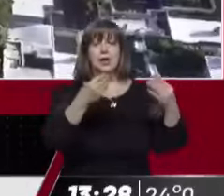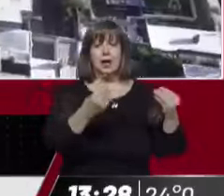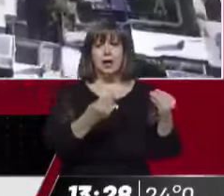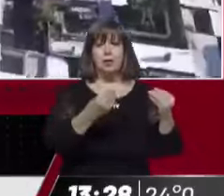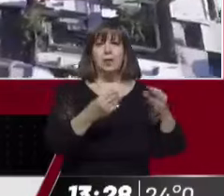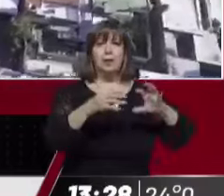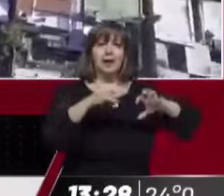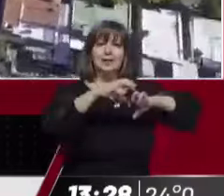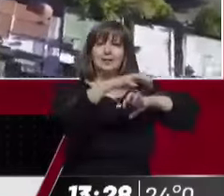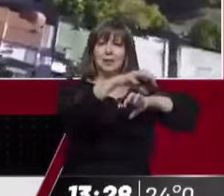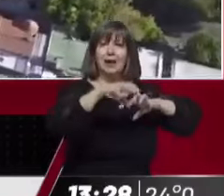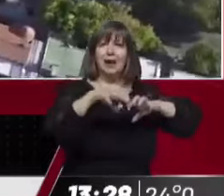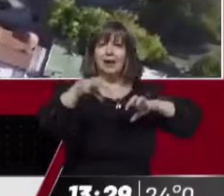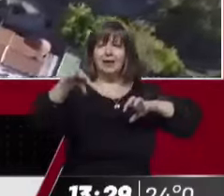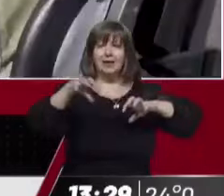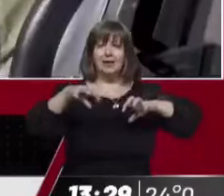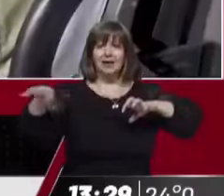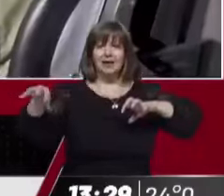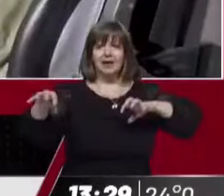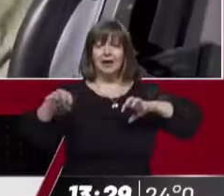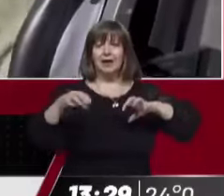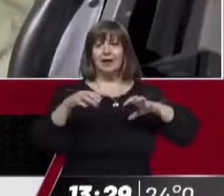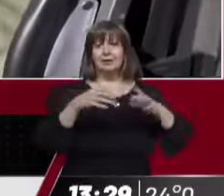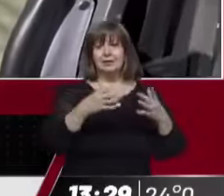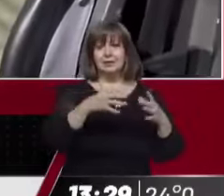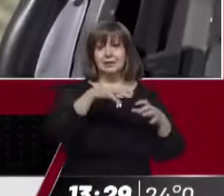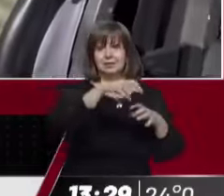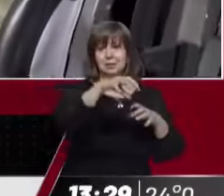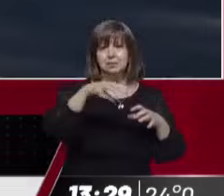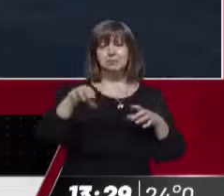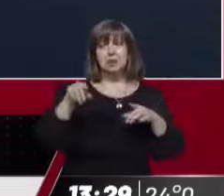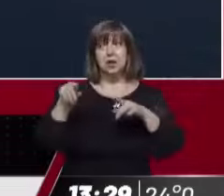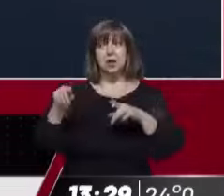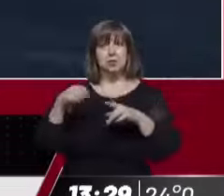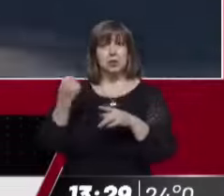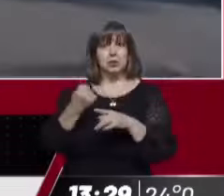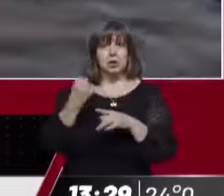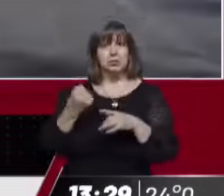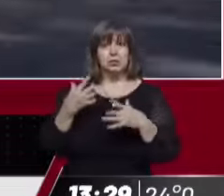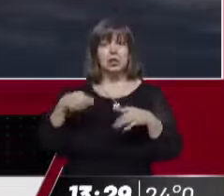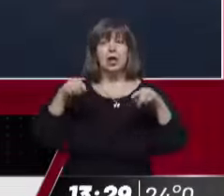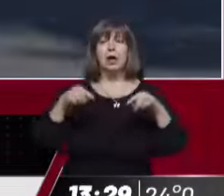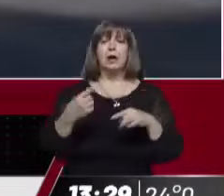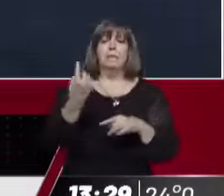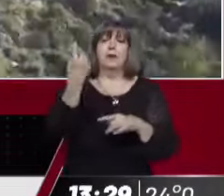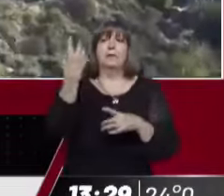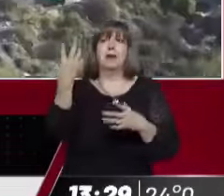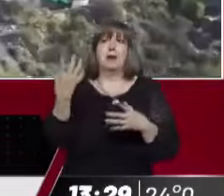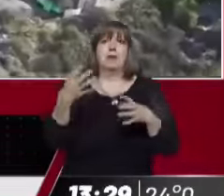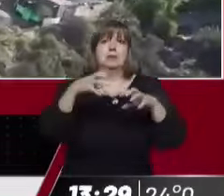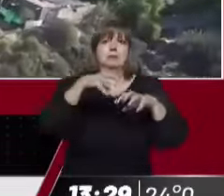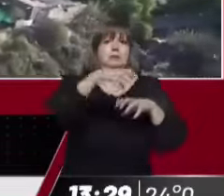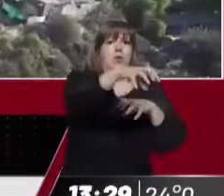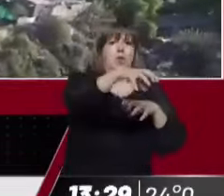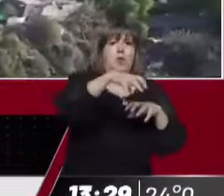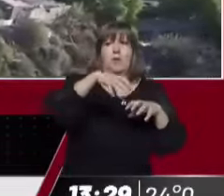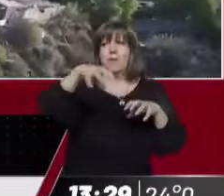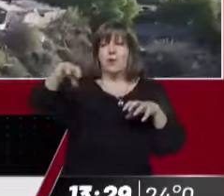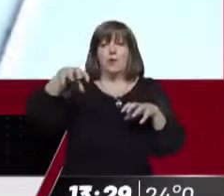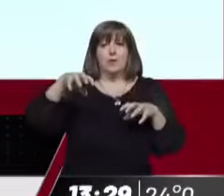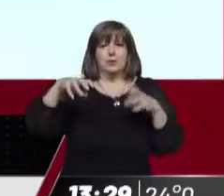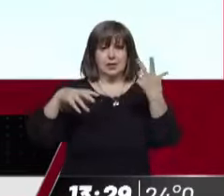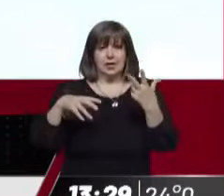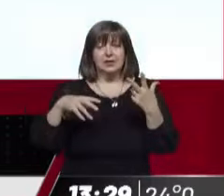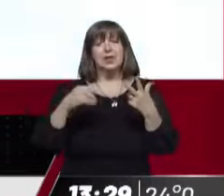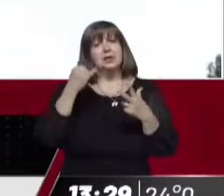que hablábamos con el director del servicio, que es uno de los más grandes, ¿no?, reacomodamientos en la historia del servicio. Convengamos que